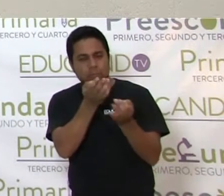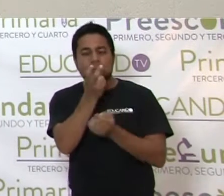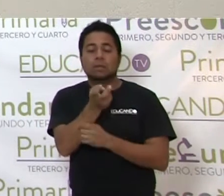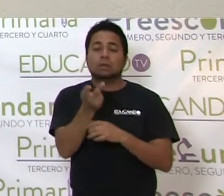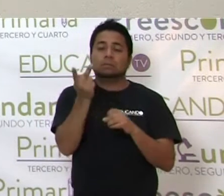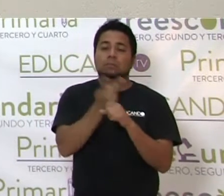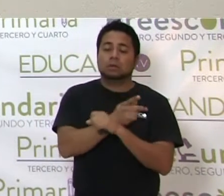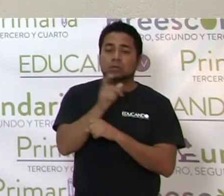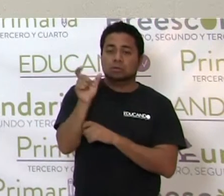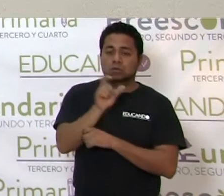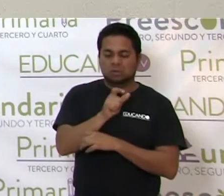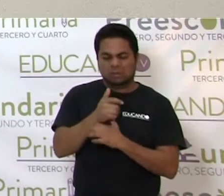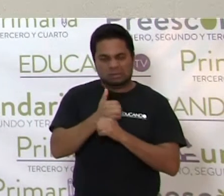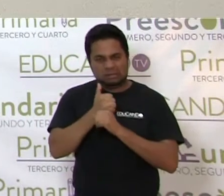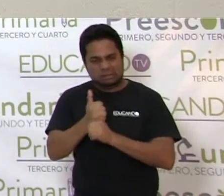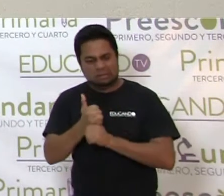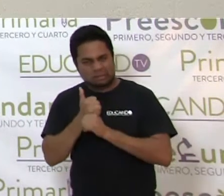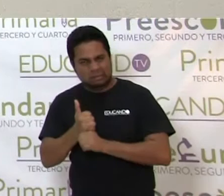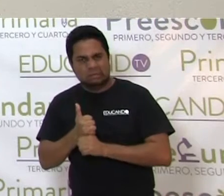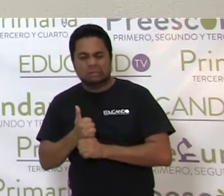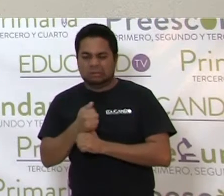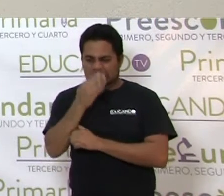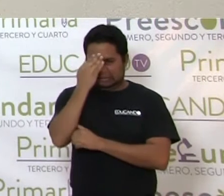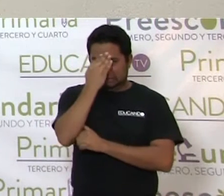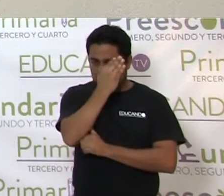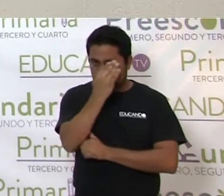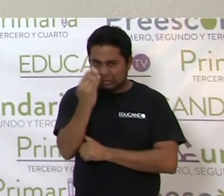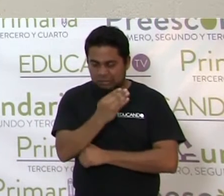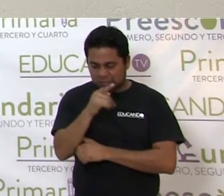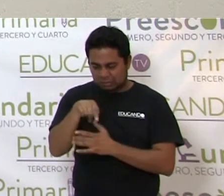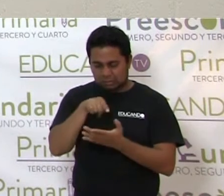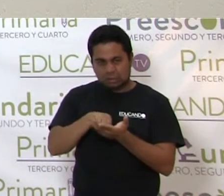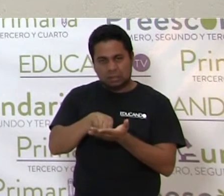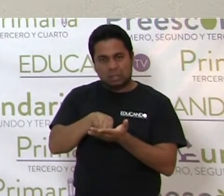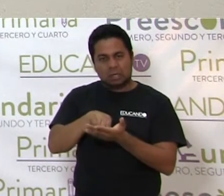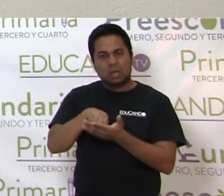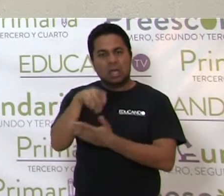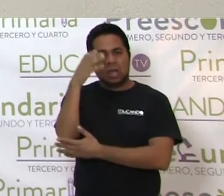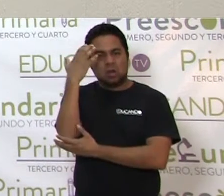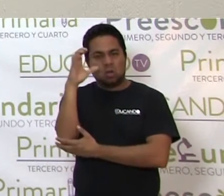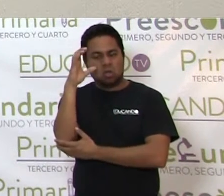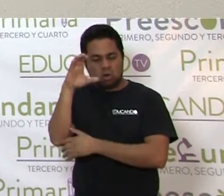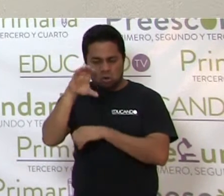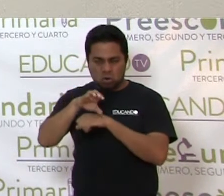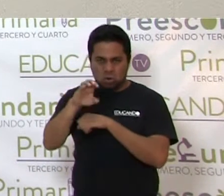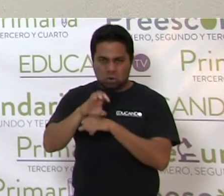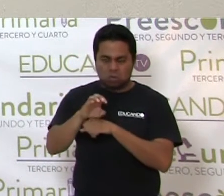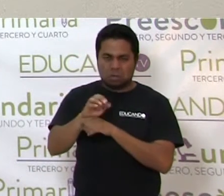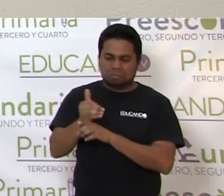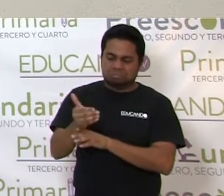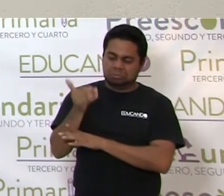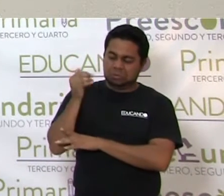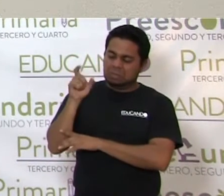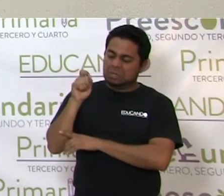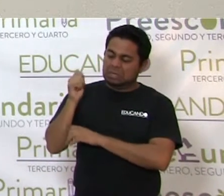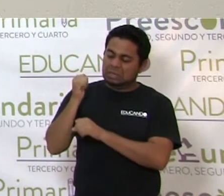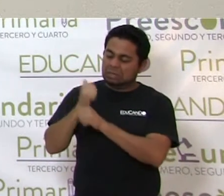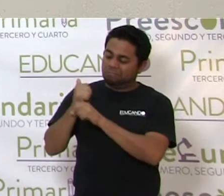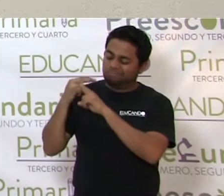del holocausto bíblico en que Colombia se consume desde hace más de 20